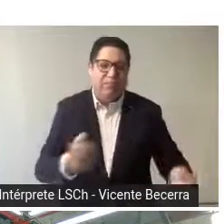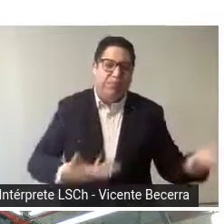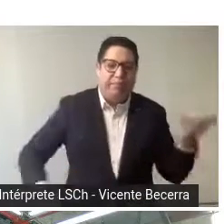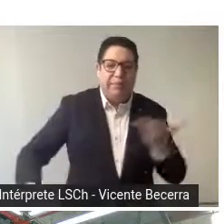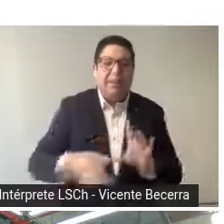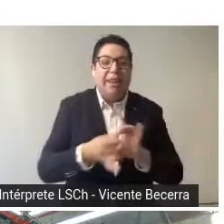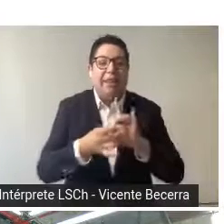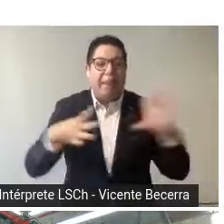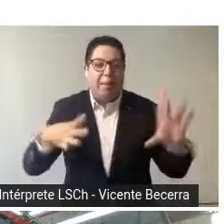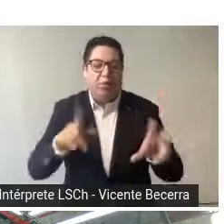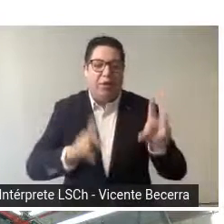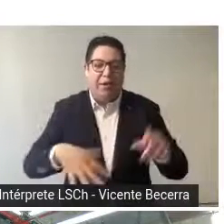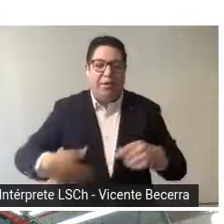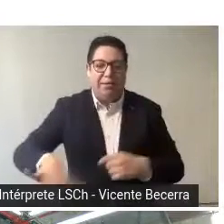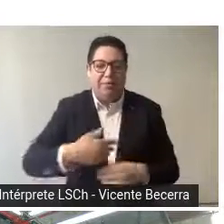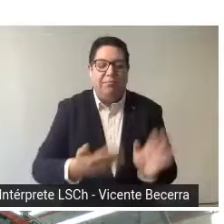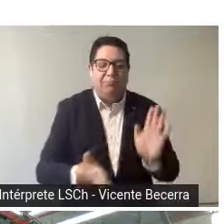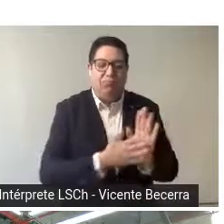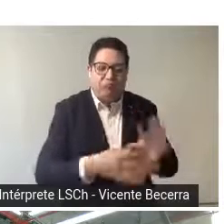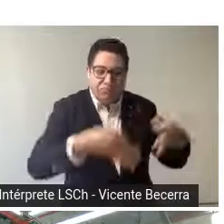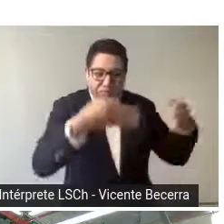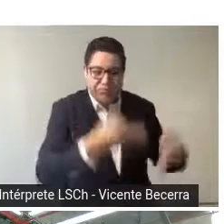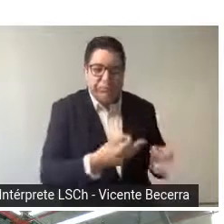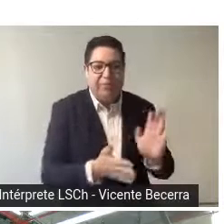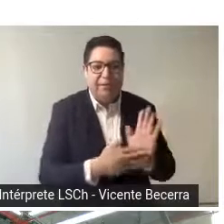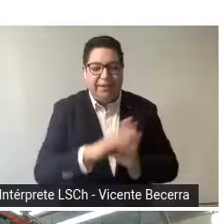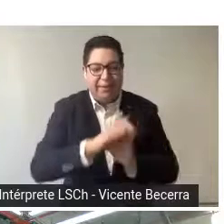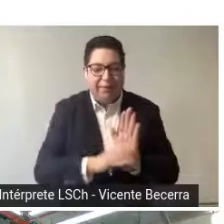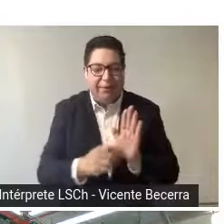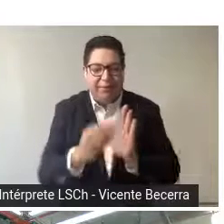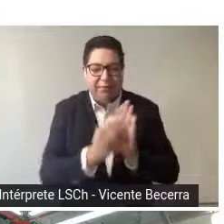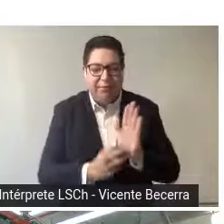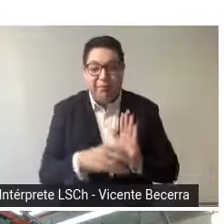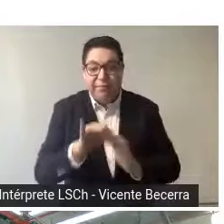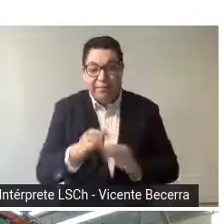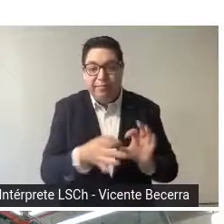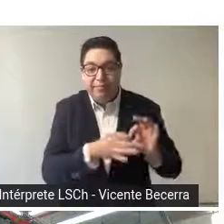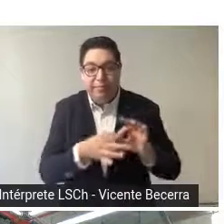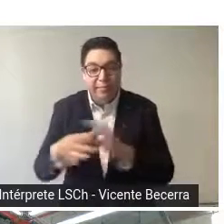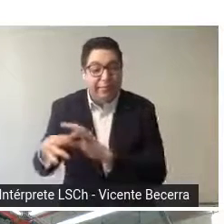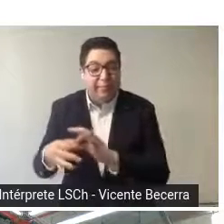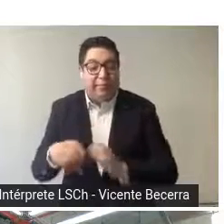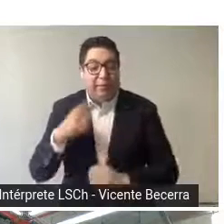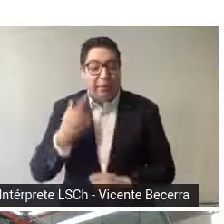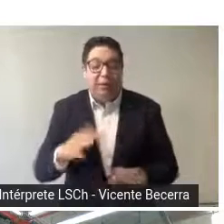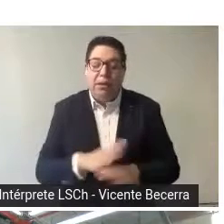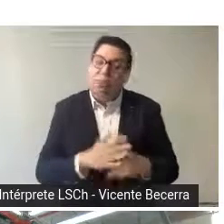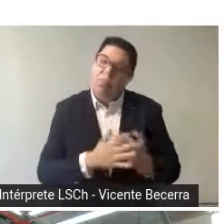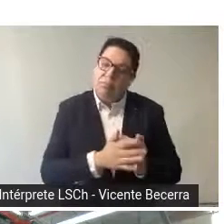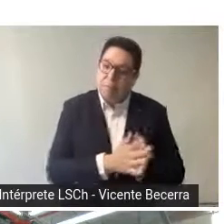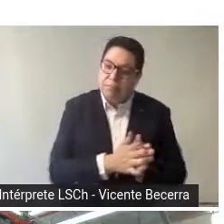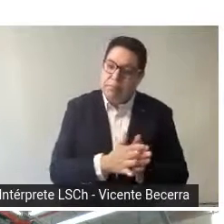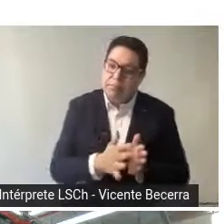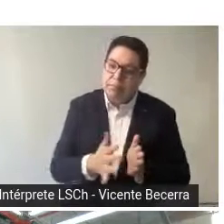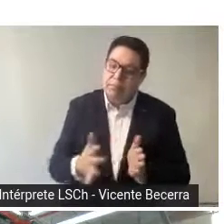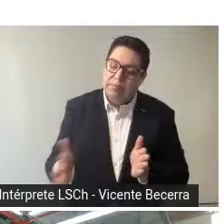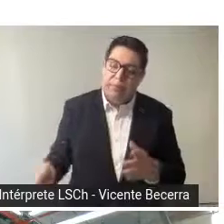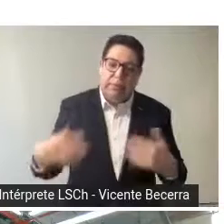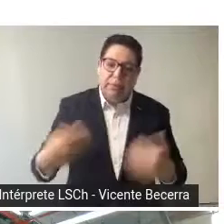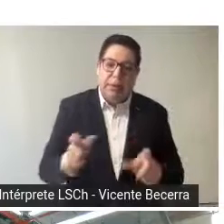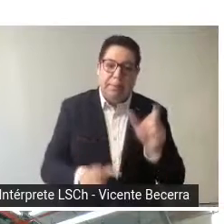instalación de la Convención Constitucional. En consecuencia, una vez ya que se logró